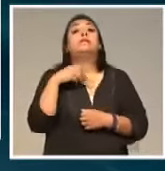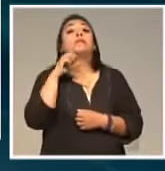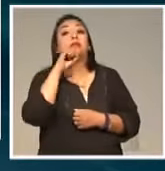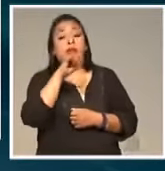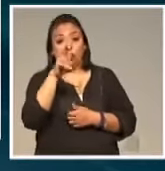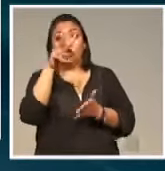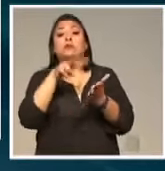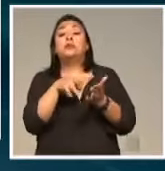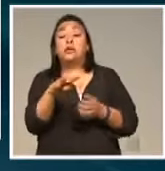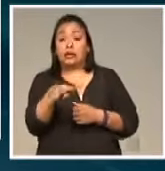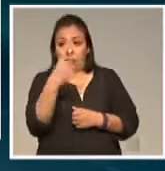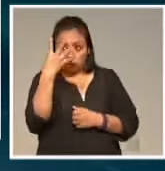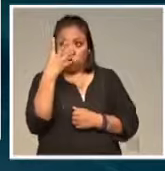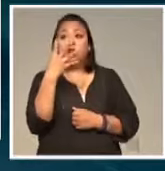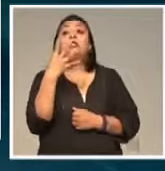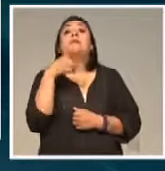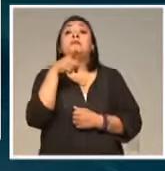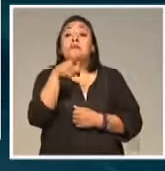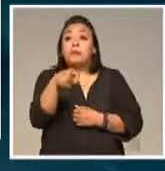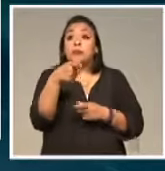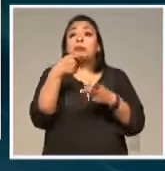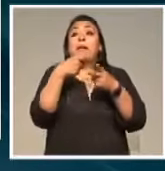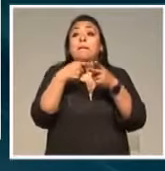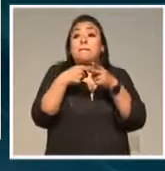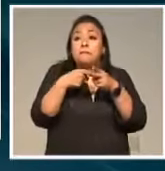En 2014. Y desde este momento